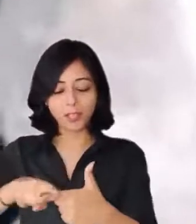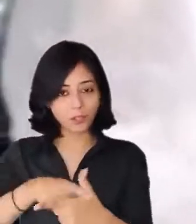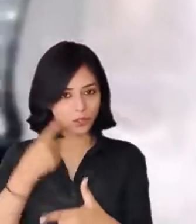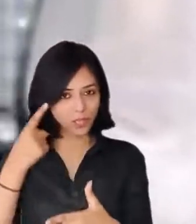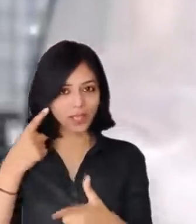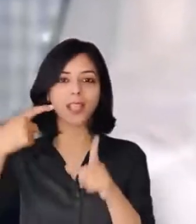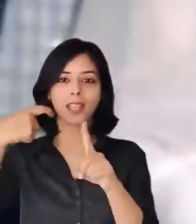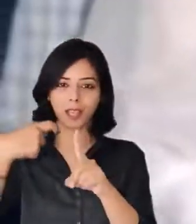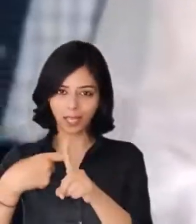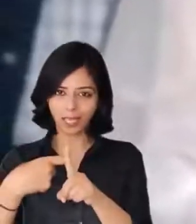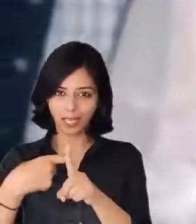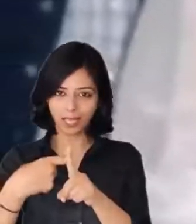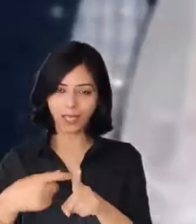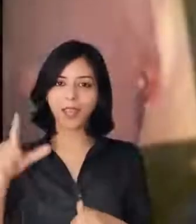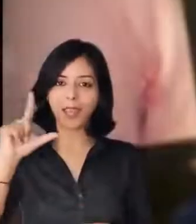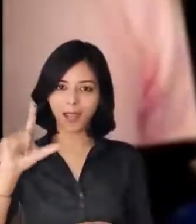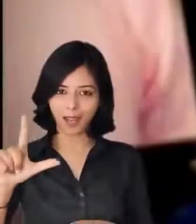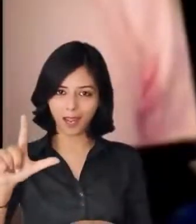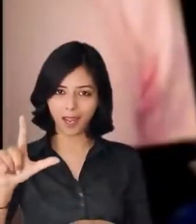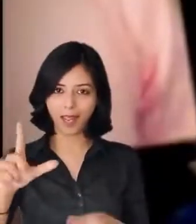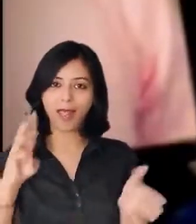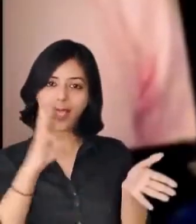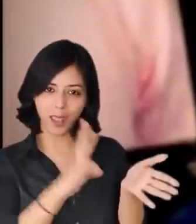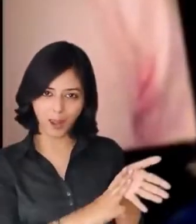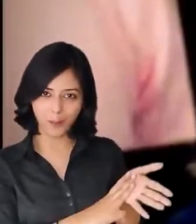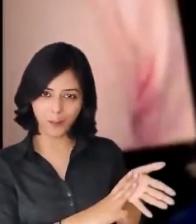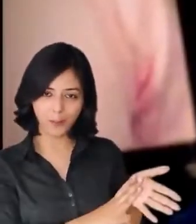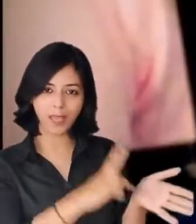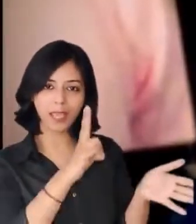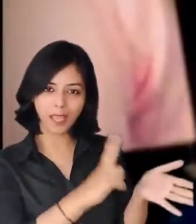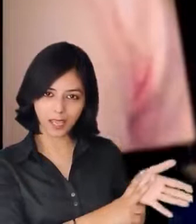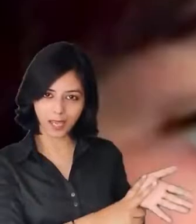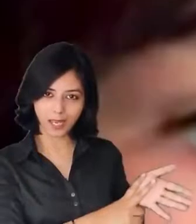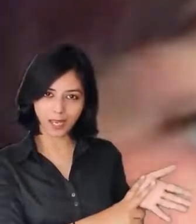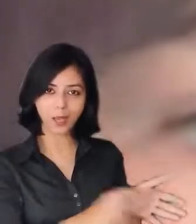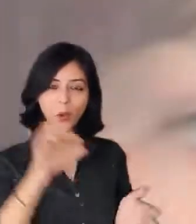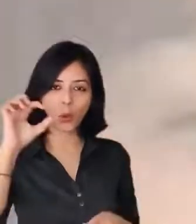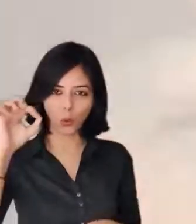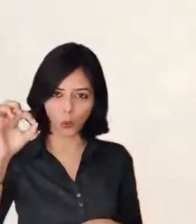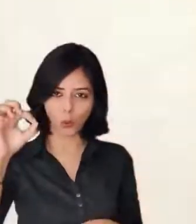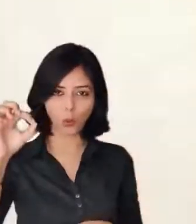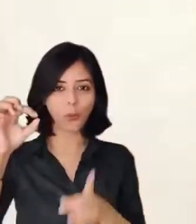Robin, la menor de 6 hermanos, se había convertido en una joven con muchos amigos y talentos.